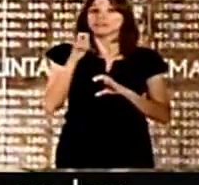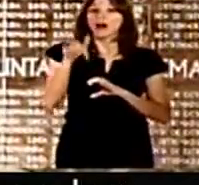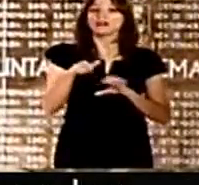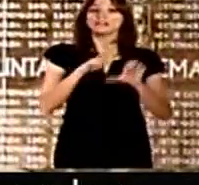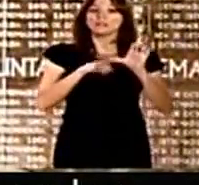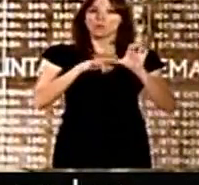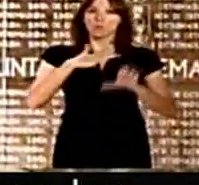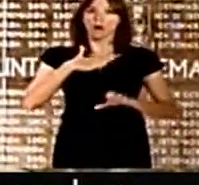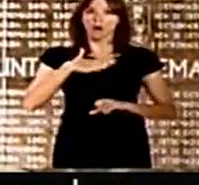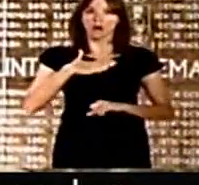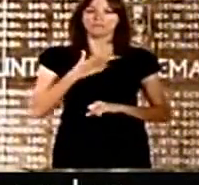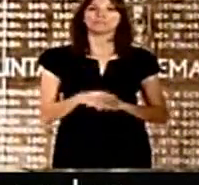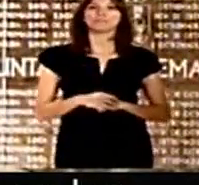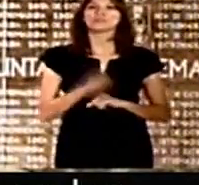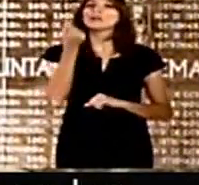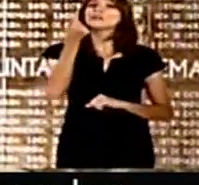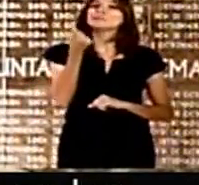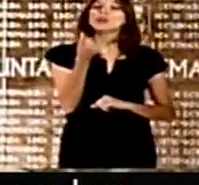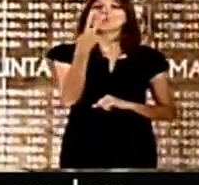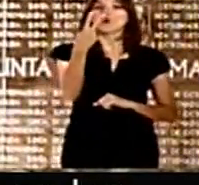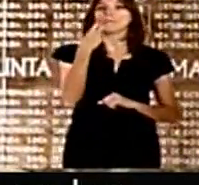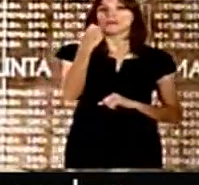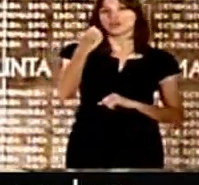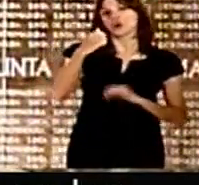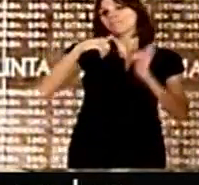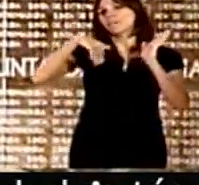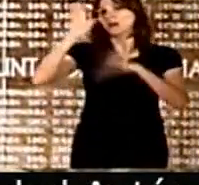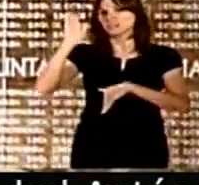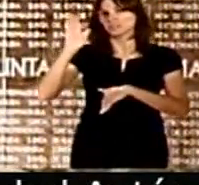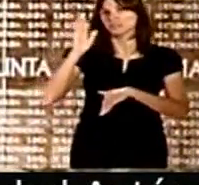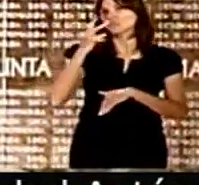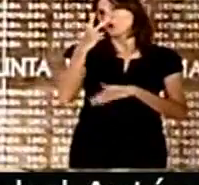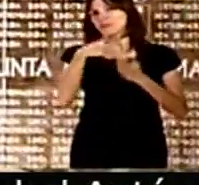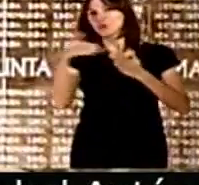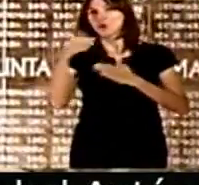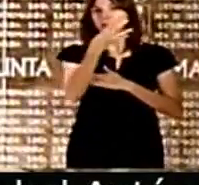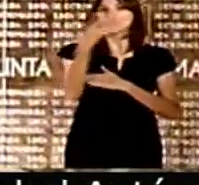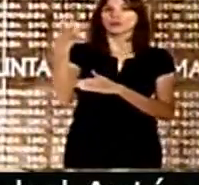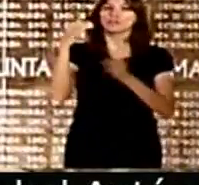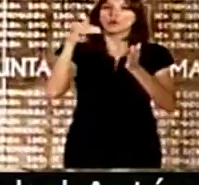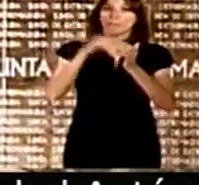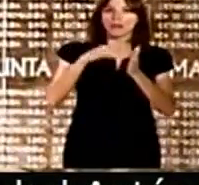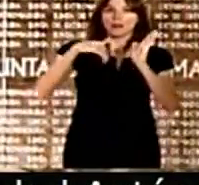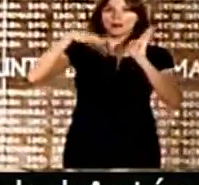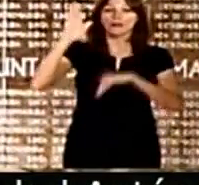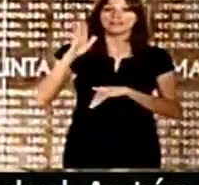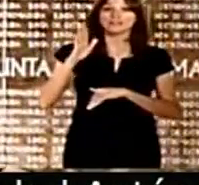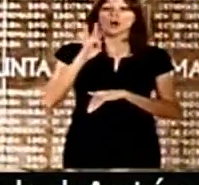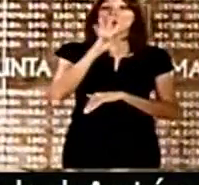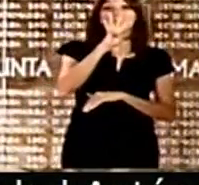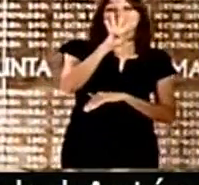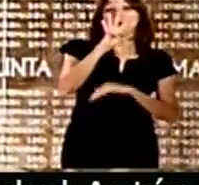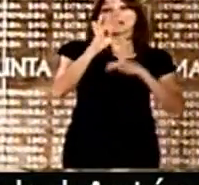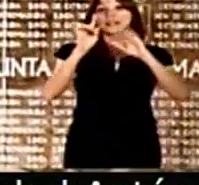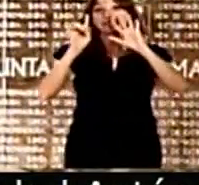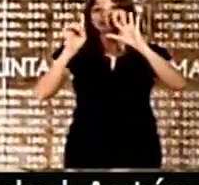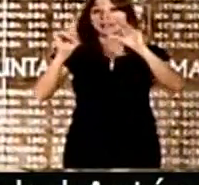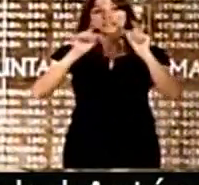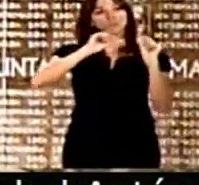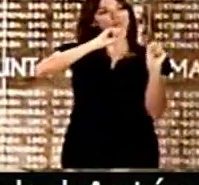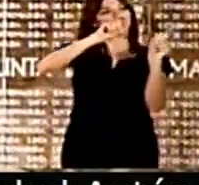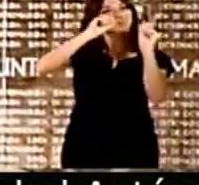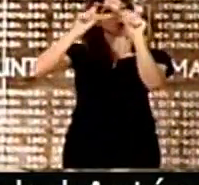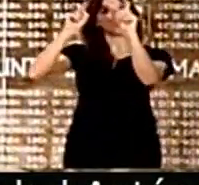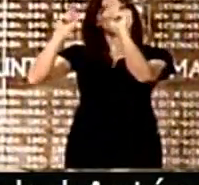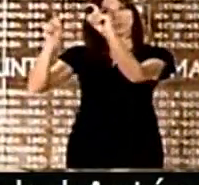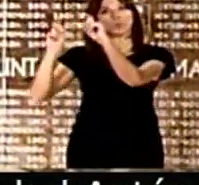de Extremadura. El importe más de 2.400.000 euros, llegando a un total de 46 rutas que operan en la región. Con